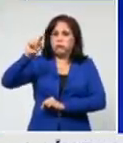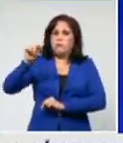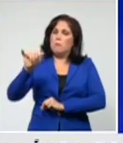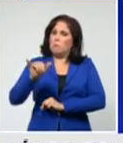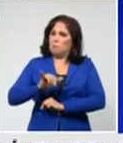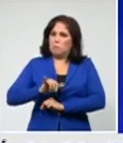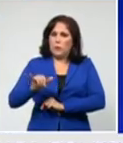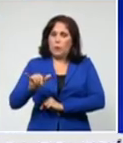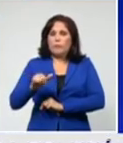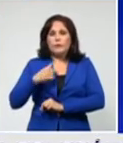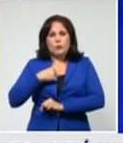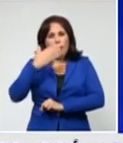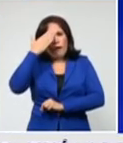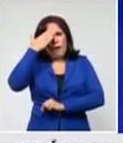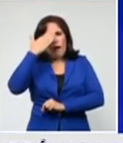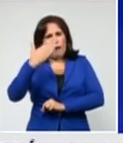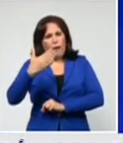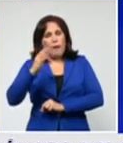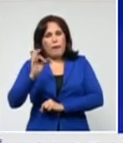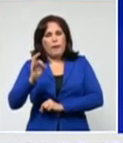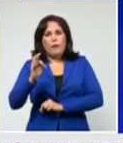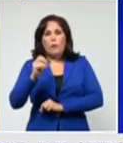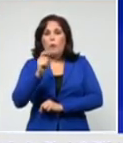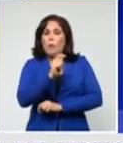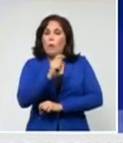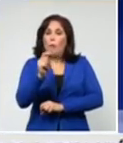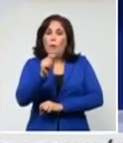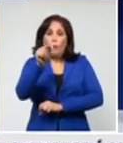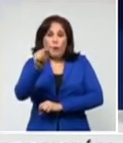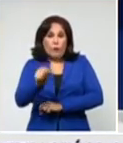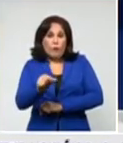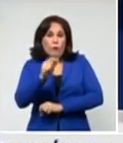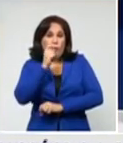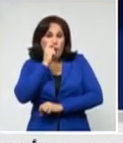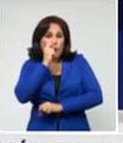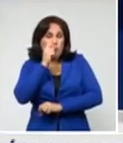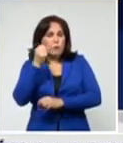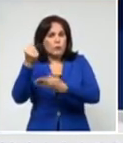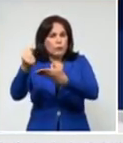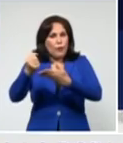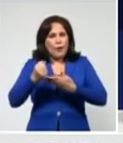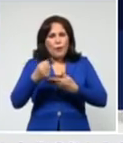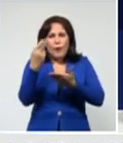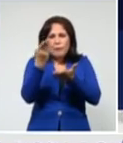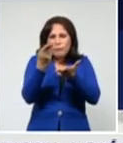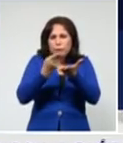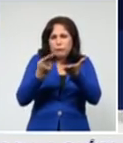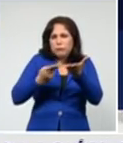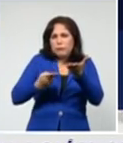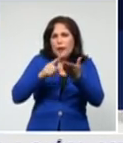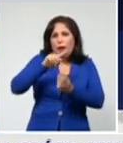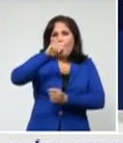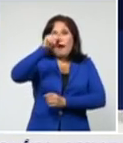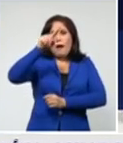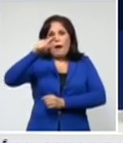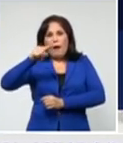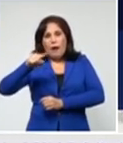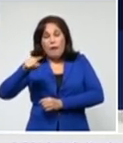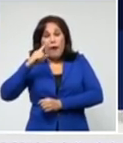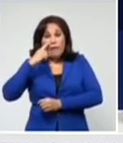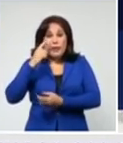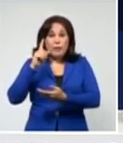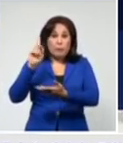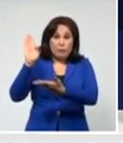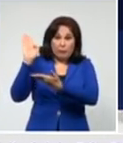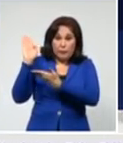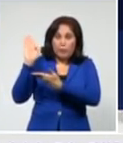Realmente agradecemos al profesor Fran Millán, que nos apoya con todos estos gráficos, que a veces mirándolo uno